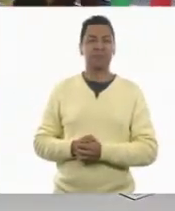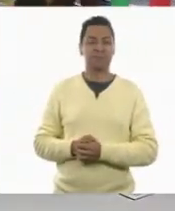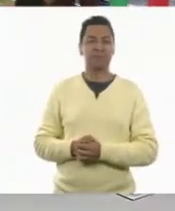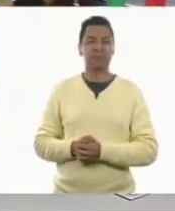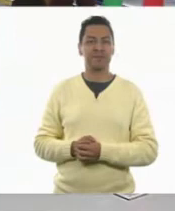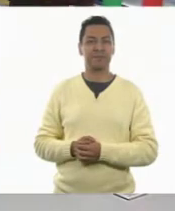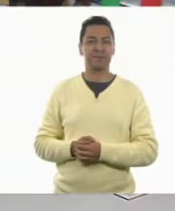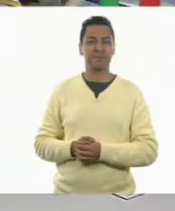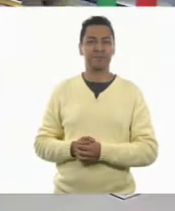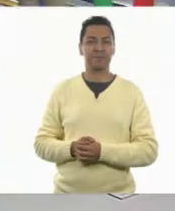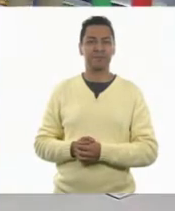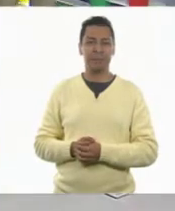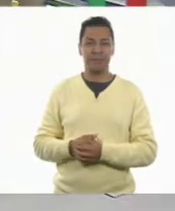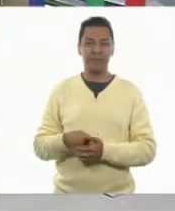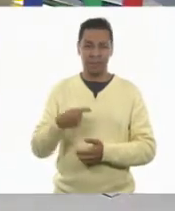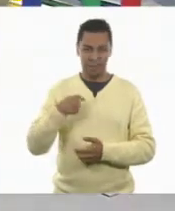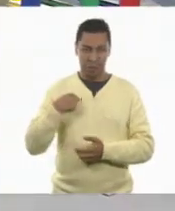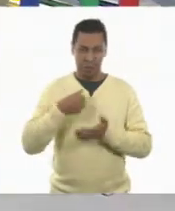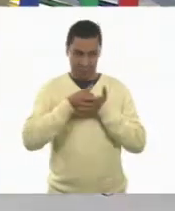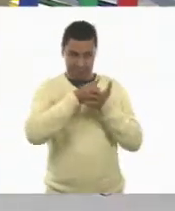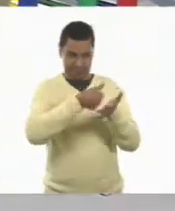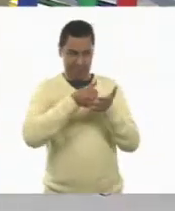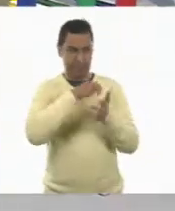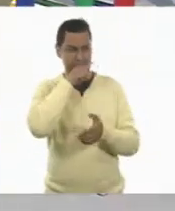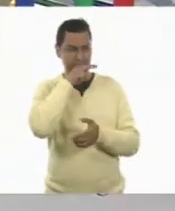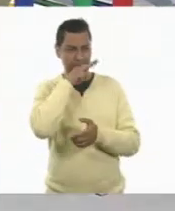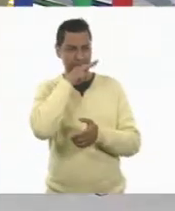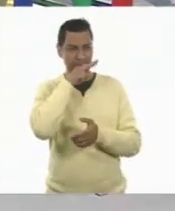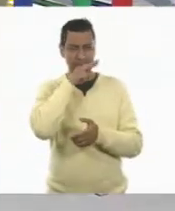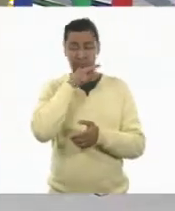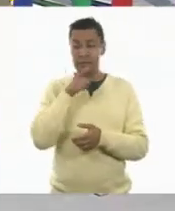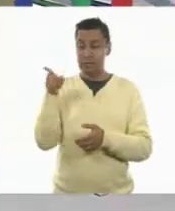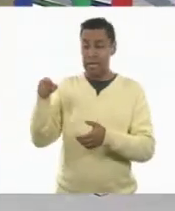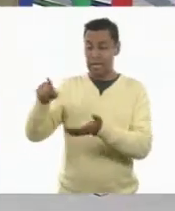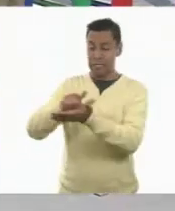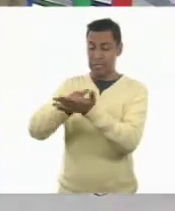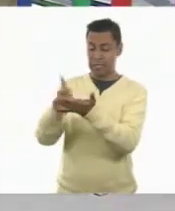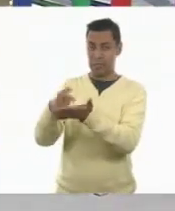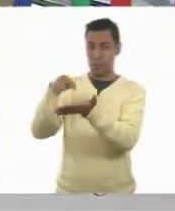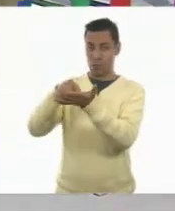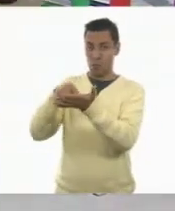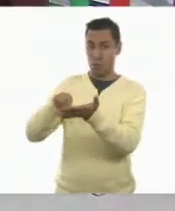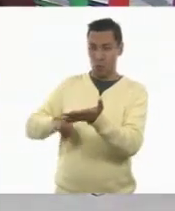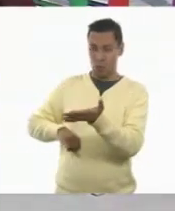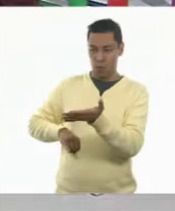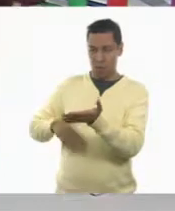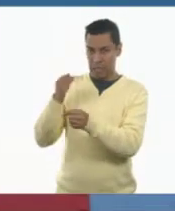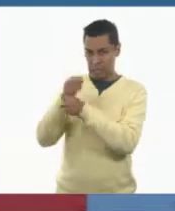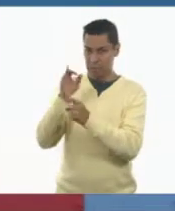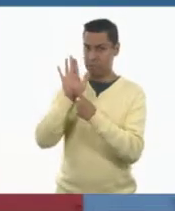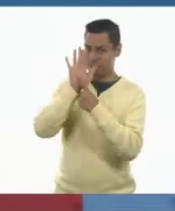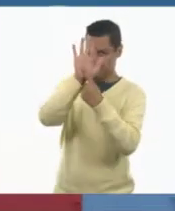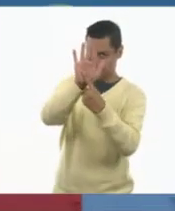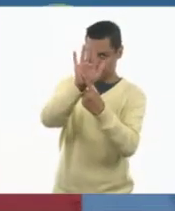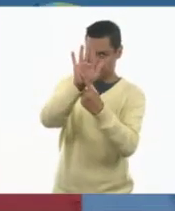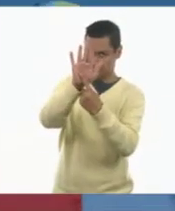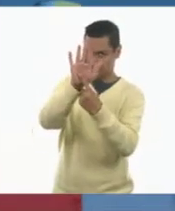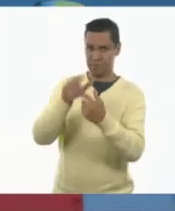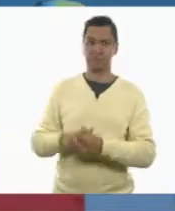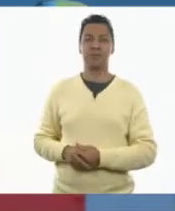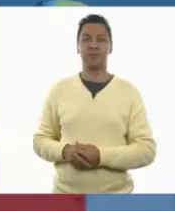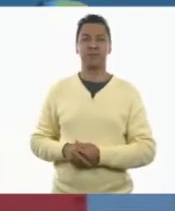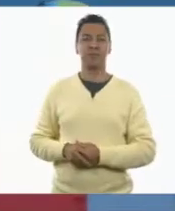Ay. Yo lo hago, profesor, no se preocupe. Es que aquí hay uno que me parece muy interesante. Ahorita lo vamos a ver. Pero...